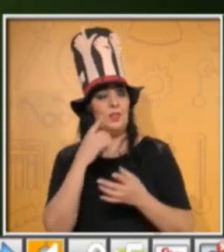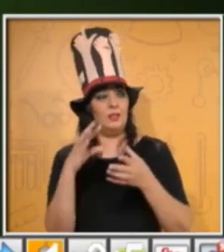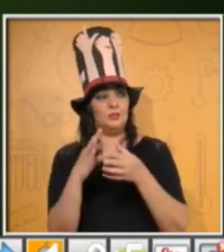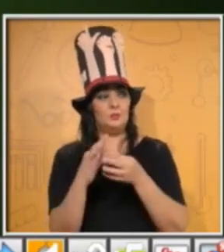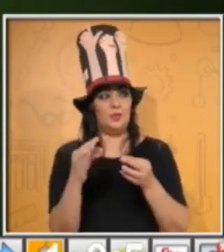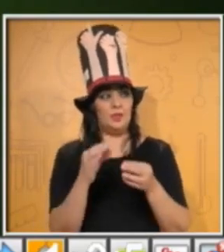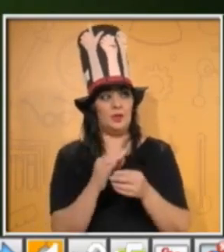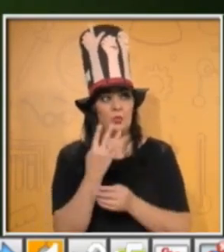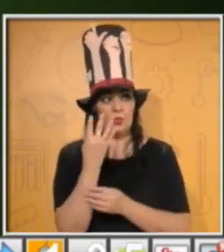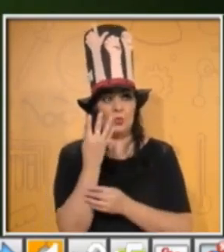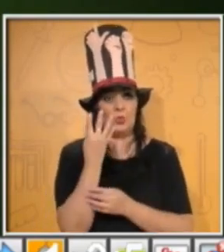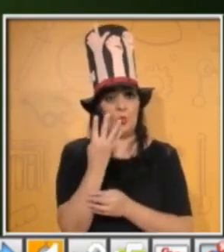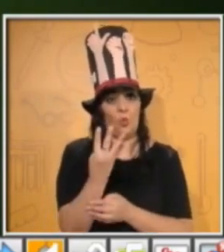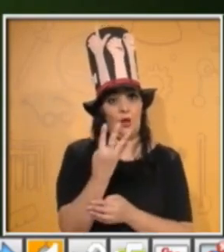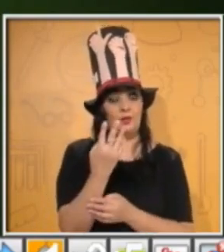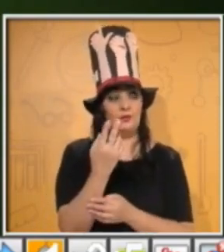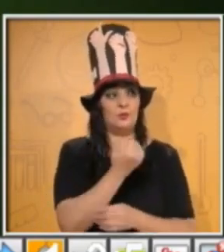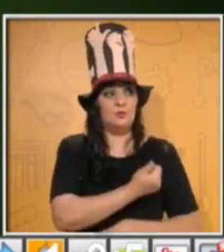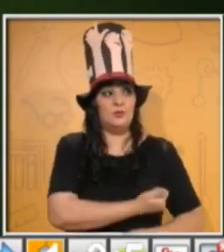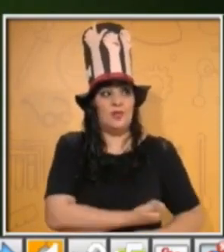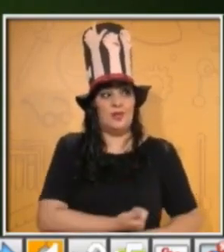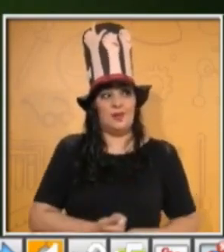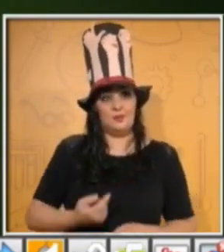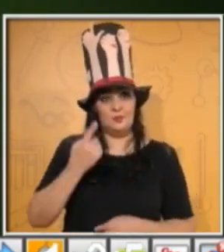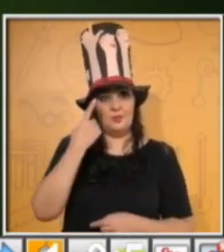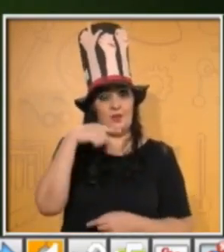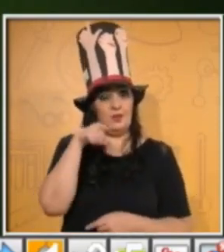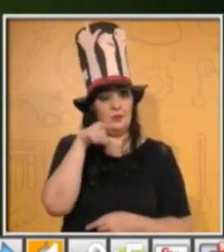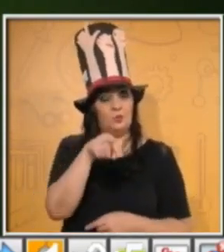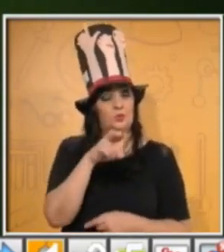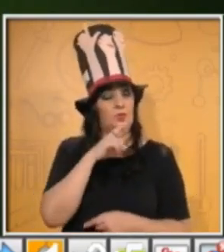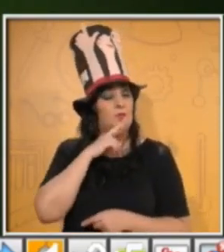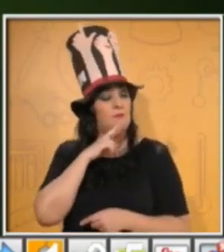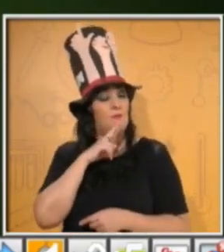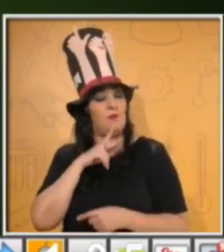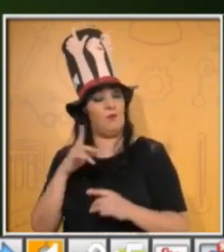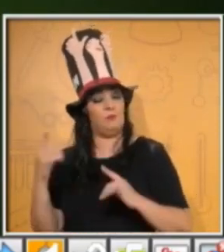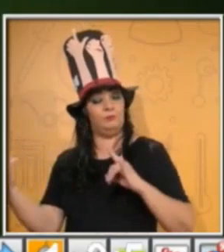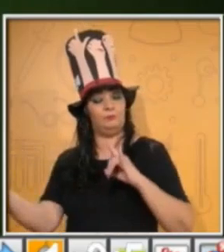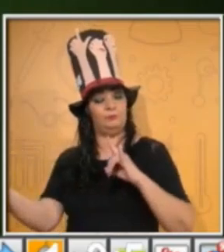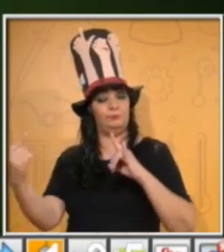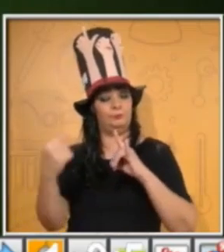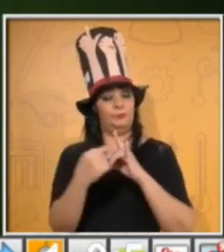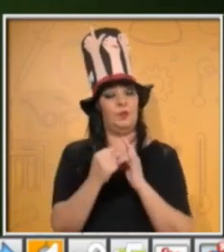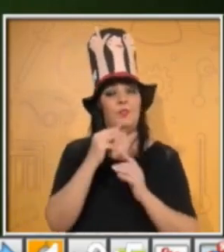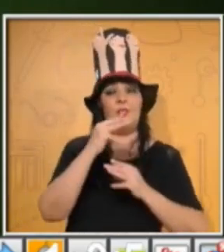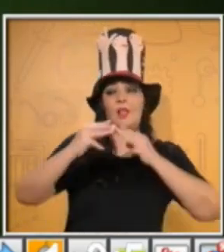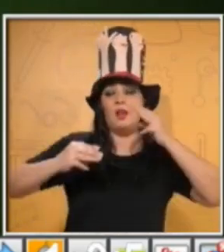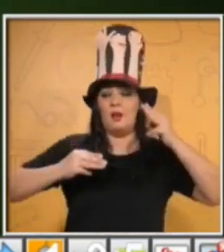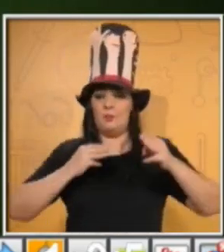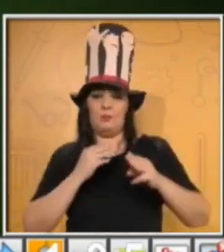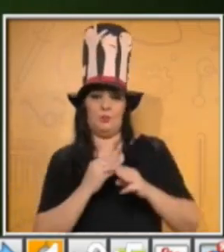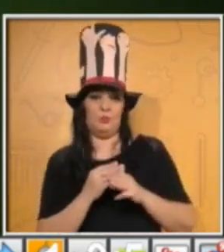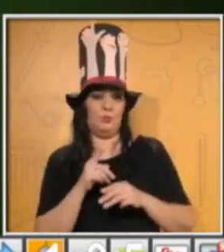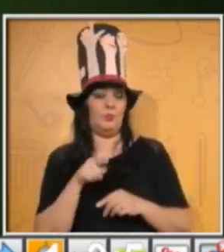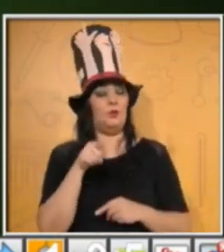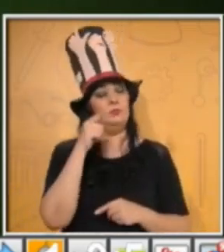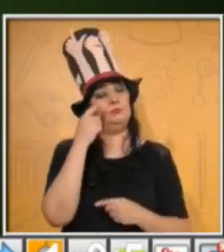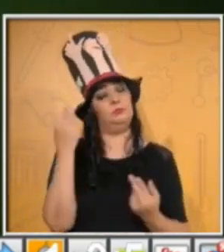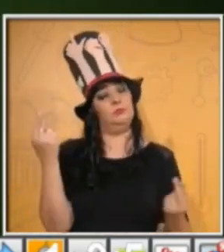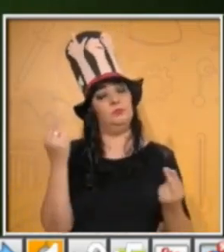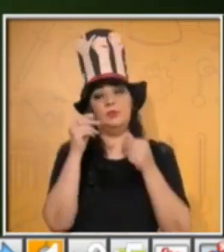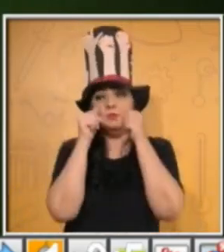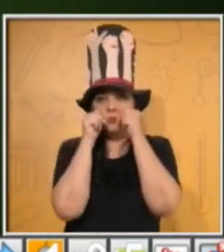a dar 4 secretos para que tú seas el mejor goleador del mundo. Pero para esto es necesario que